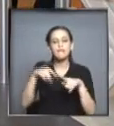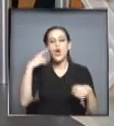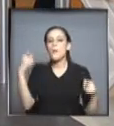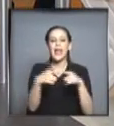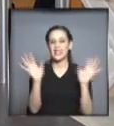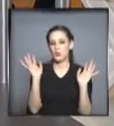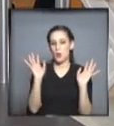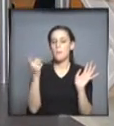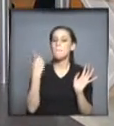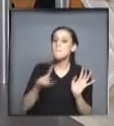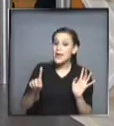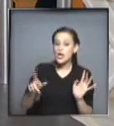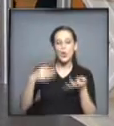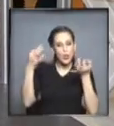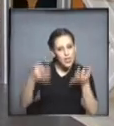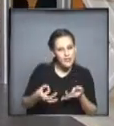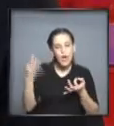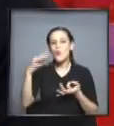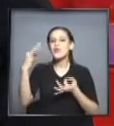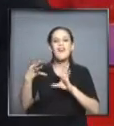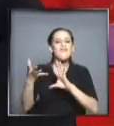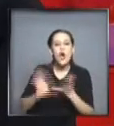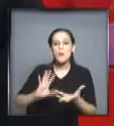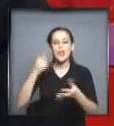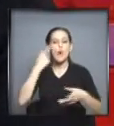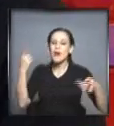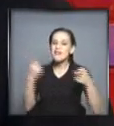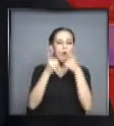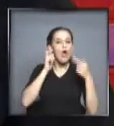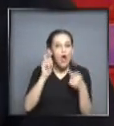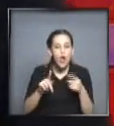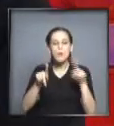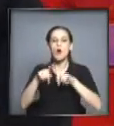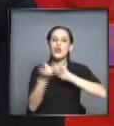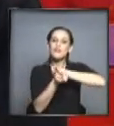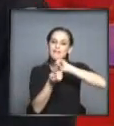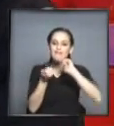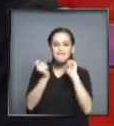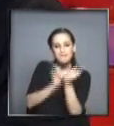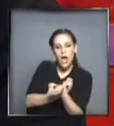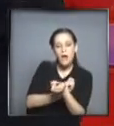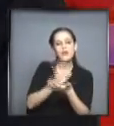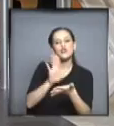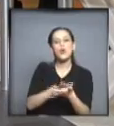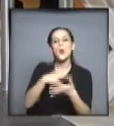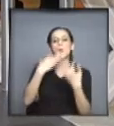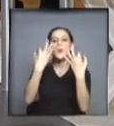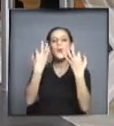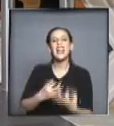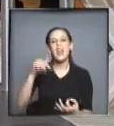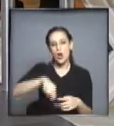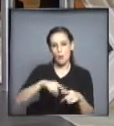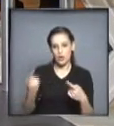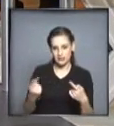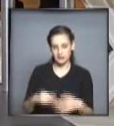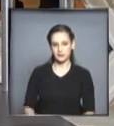la realidad es que la única forma de alcanzar ese objetivo es mediante las transformaciones que vienen de la realidad política. Entonces, los